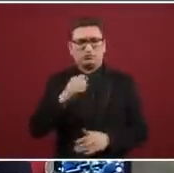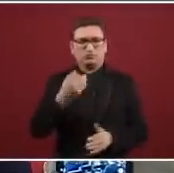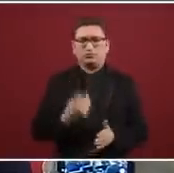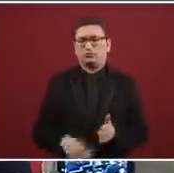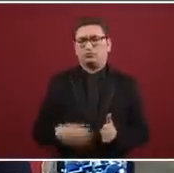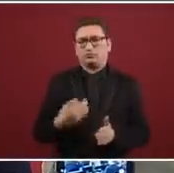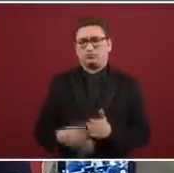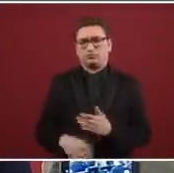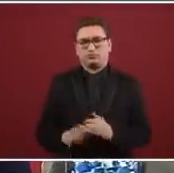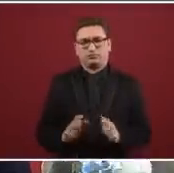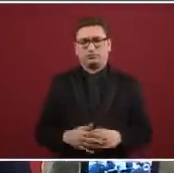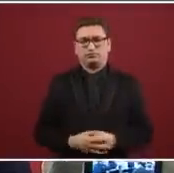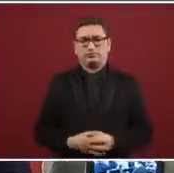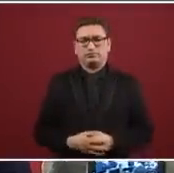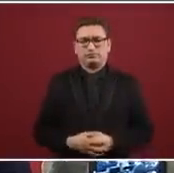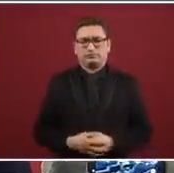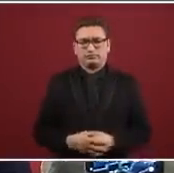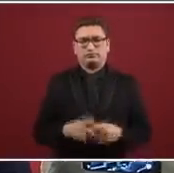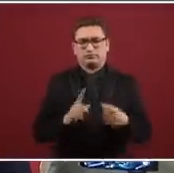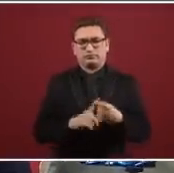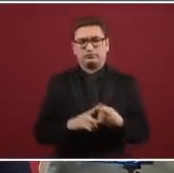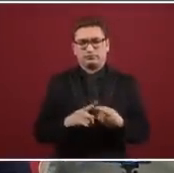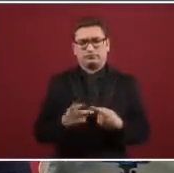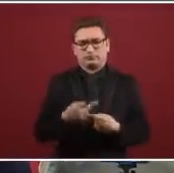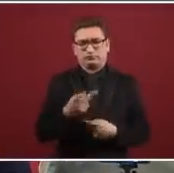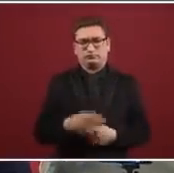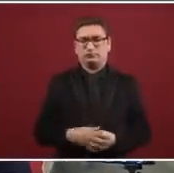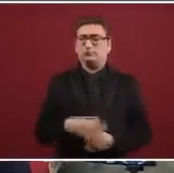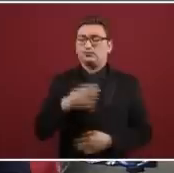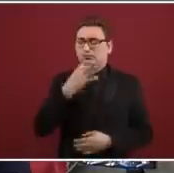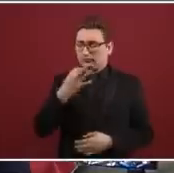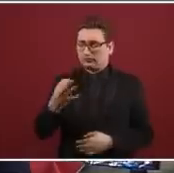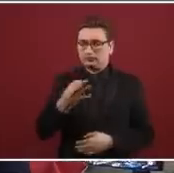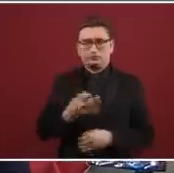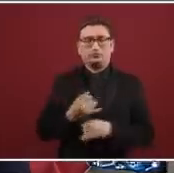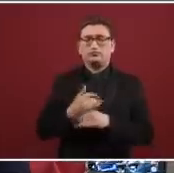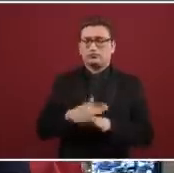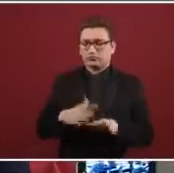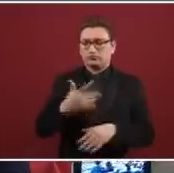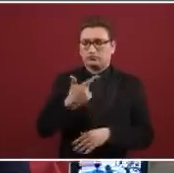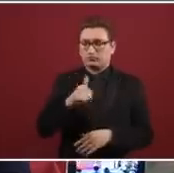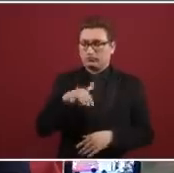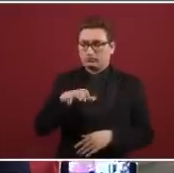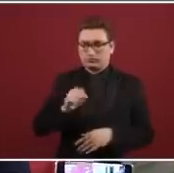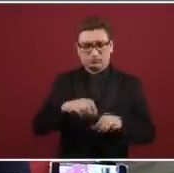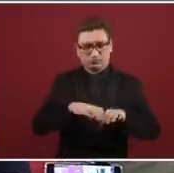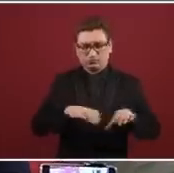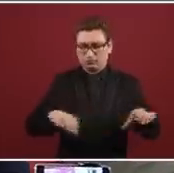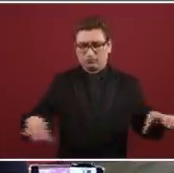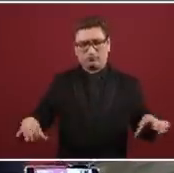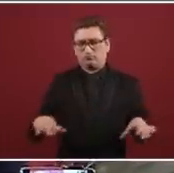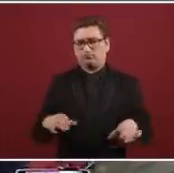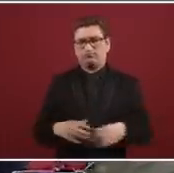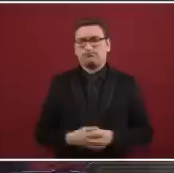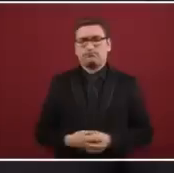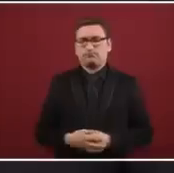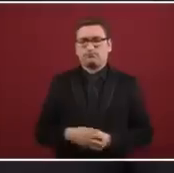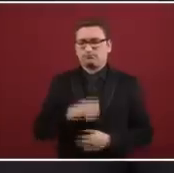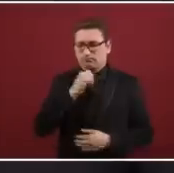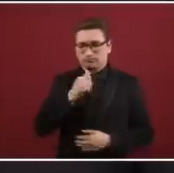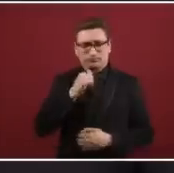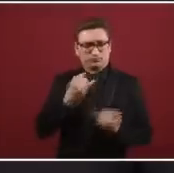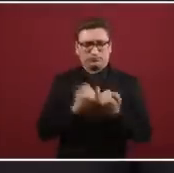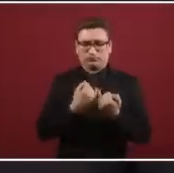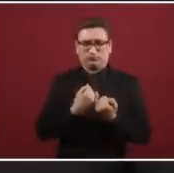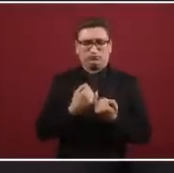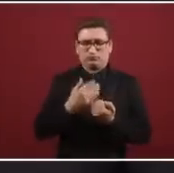afectaría mucho. Bueno, decirles esa es una, sí. Que no va a haber escasez de gas, como no va a haber escasez de